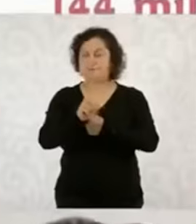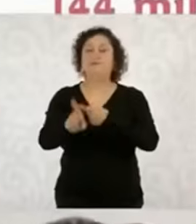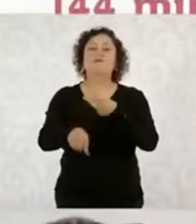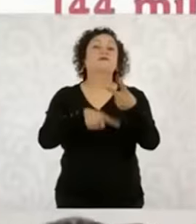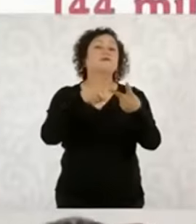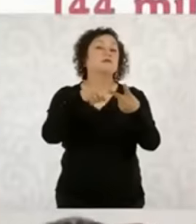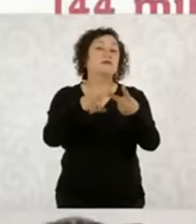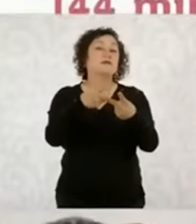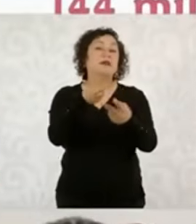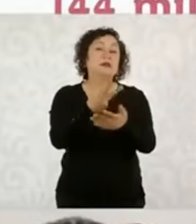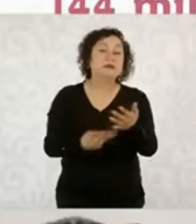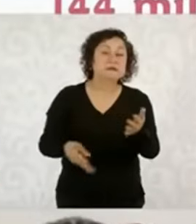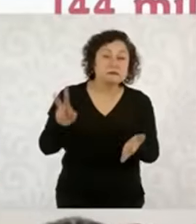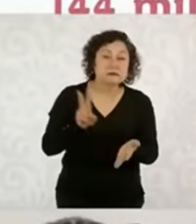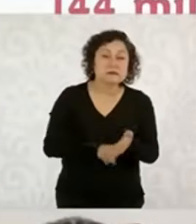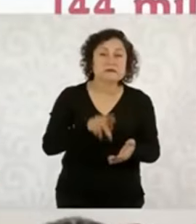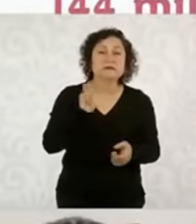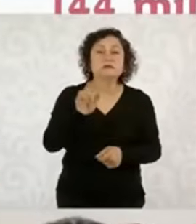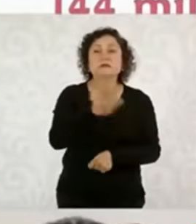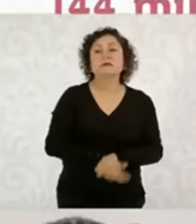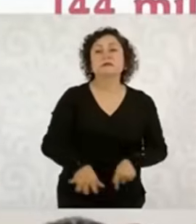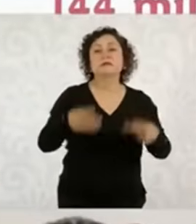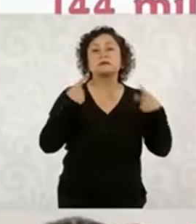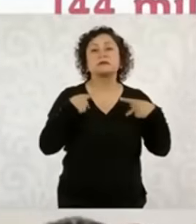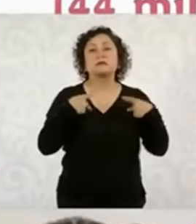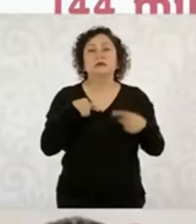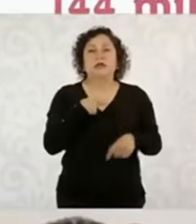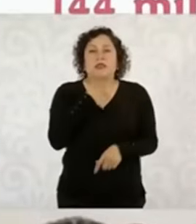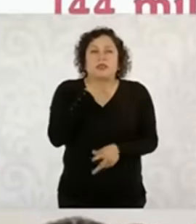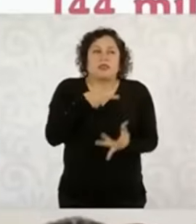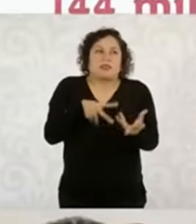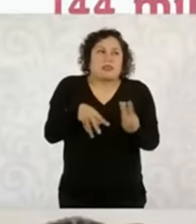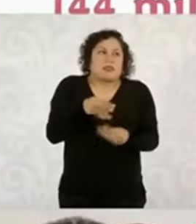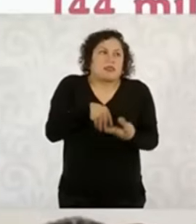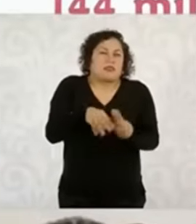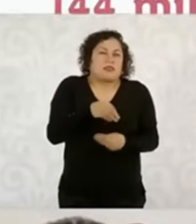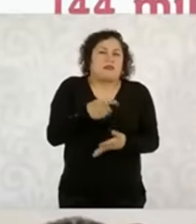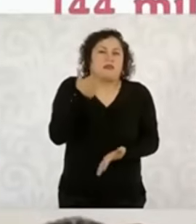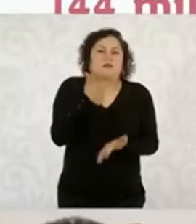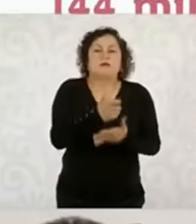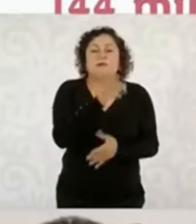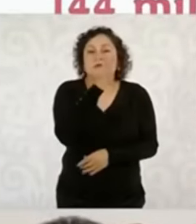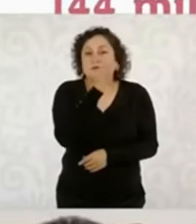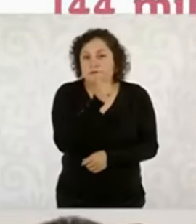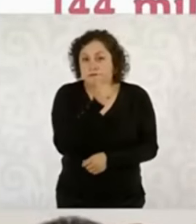impagables, mucha gente abandonó estas viviendas o dejó de pagar.